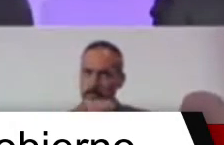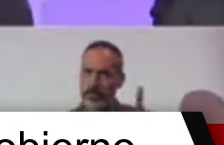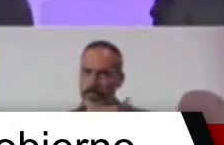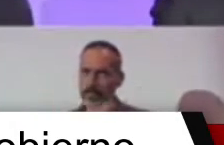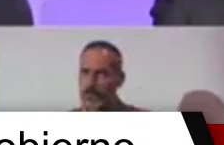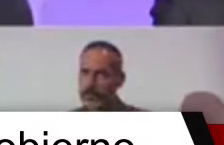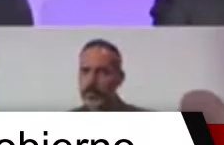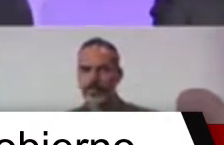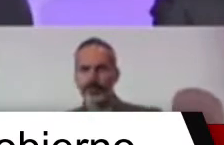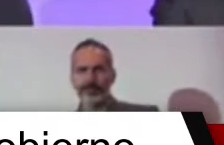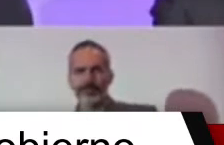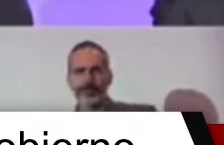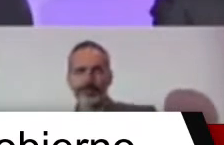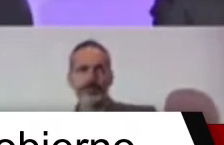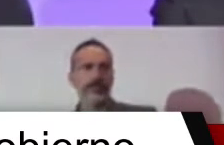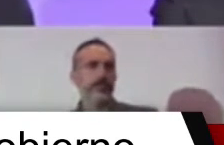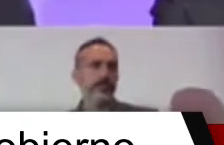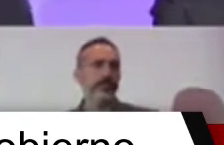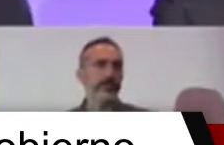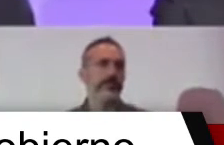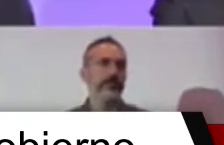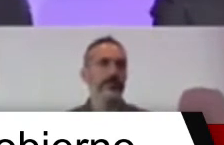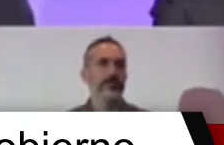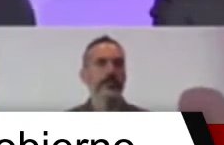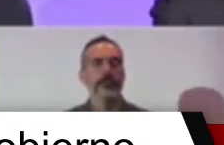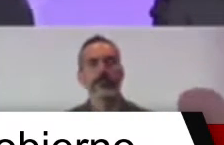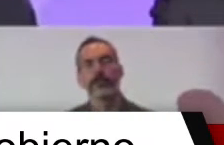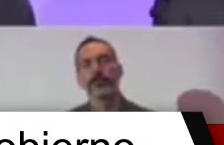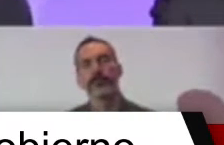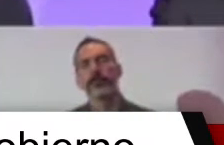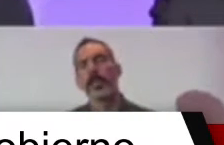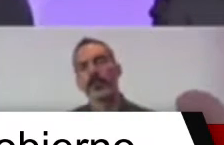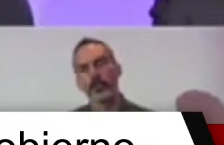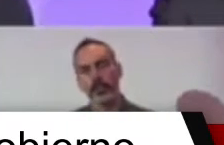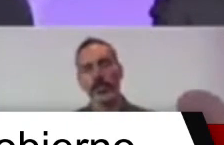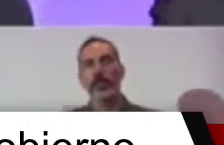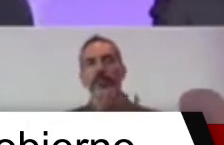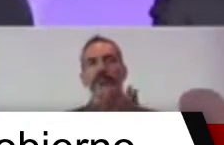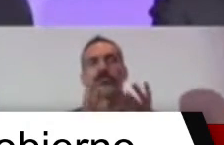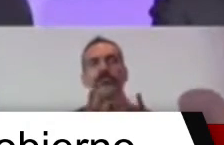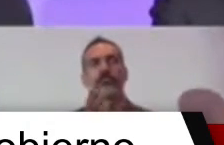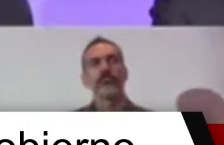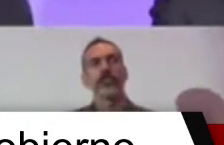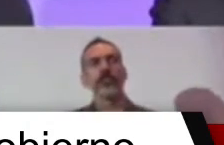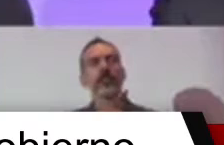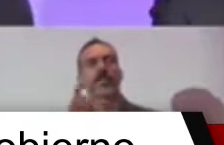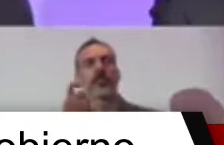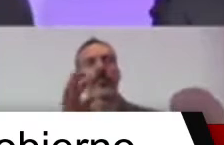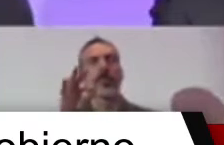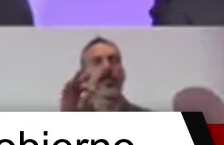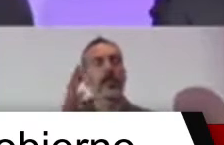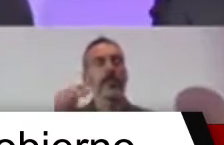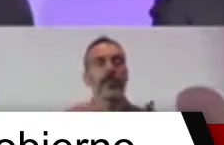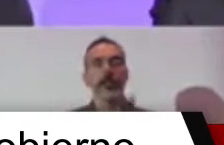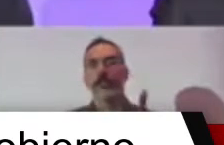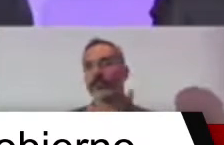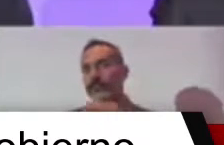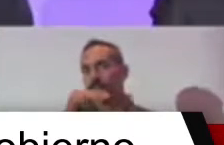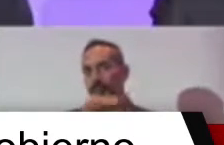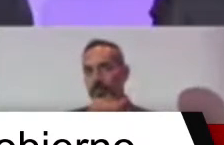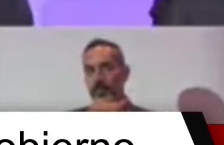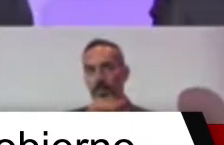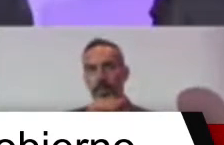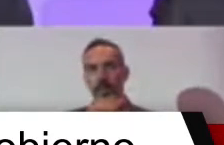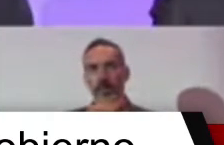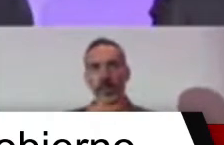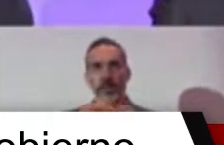veces. ¡Qué maravilla! Se comparten en el mundo más de 140 mil millones de fotos en